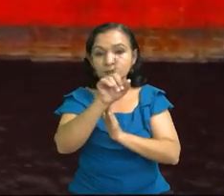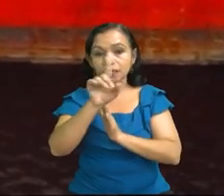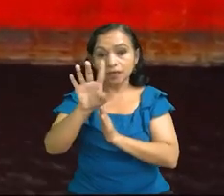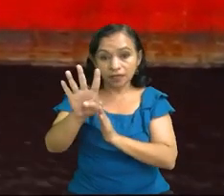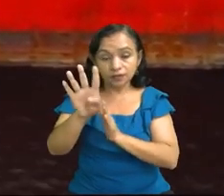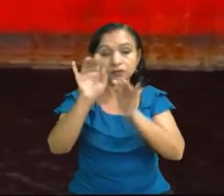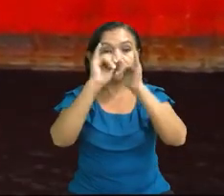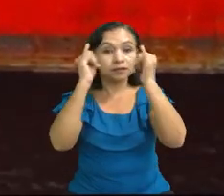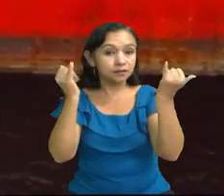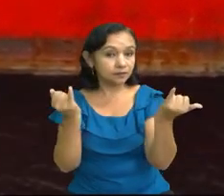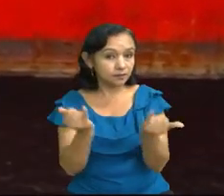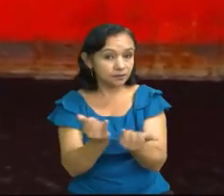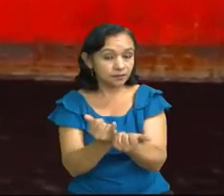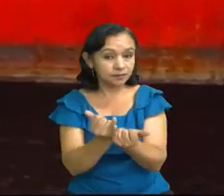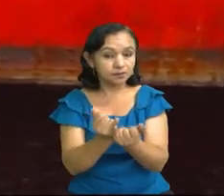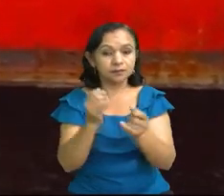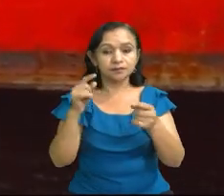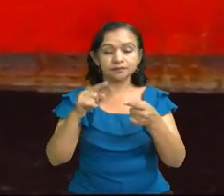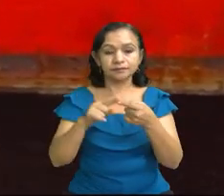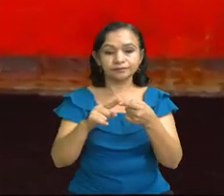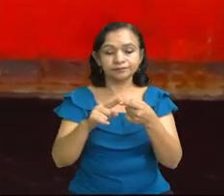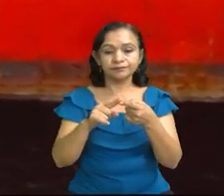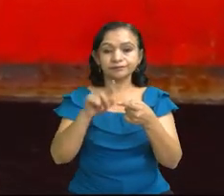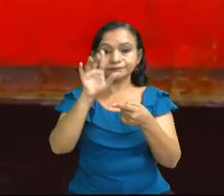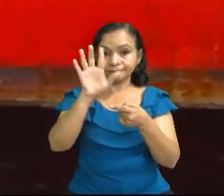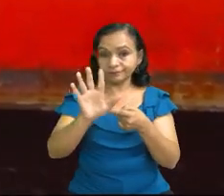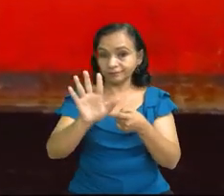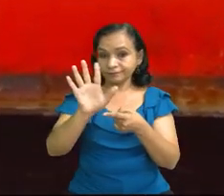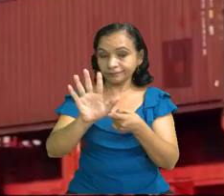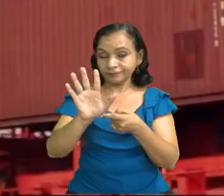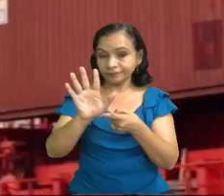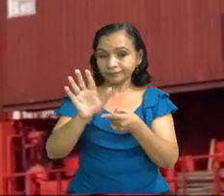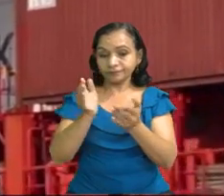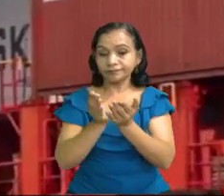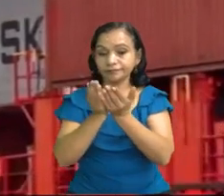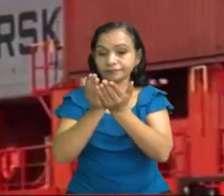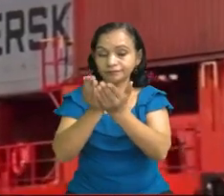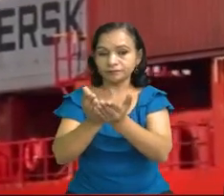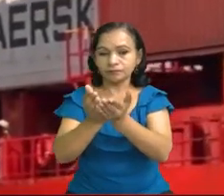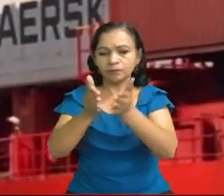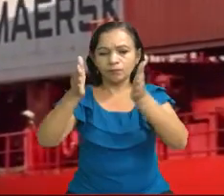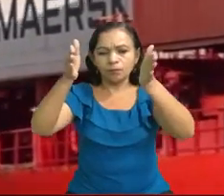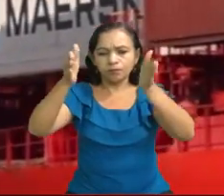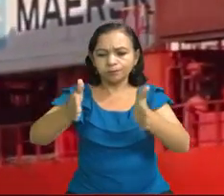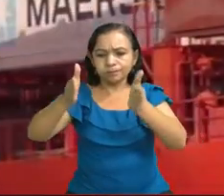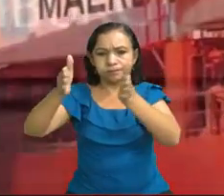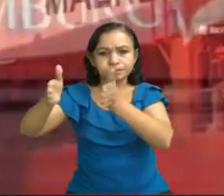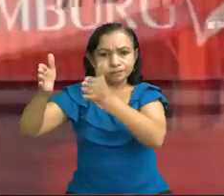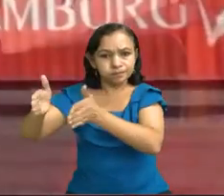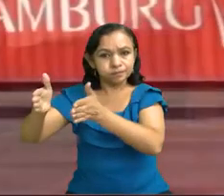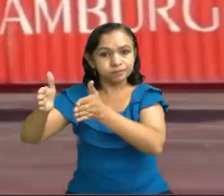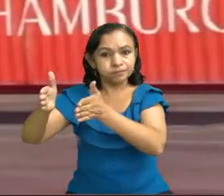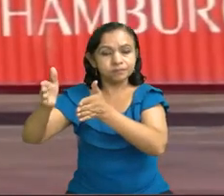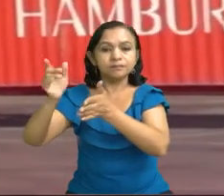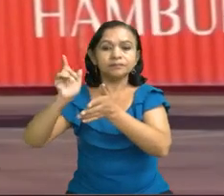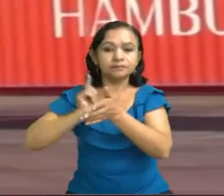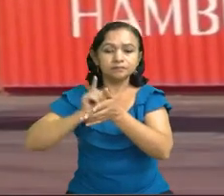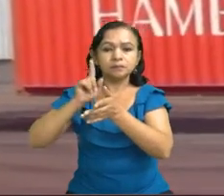buques internacionales, entre ellos 5 containeros donde